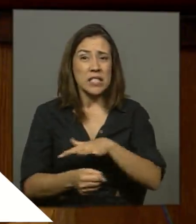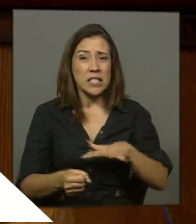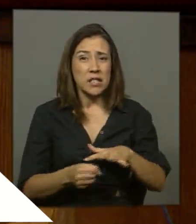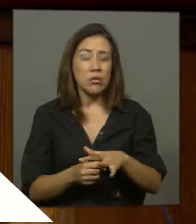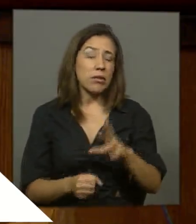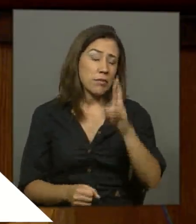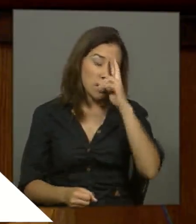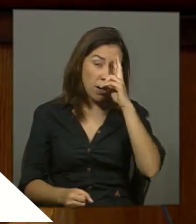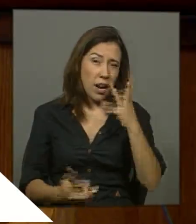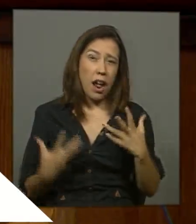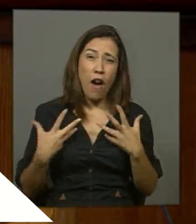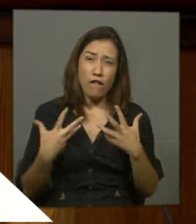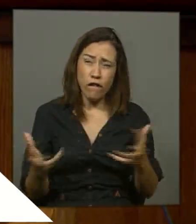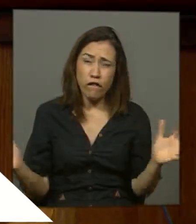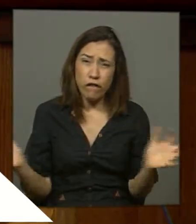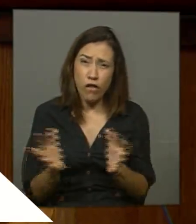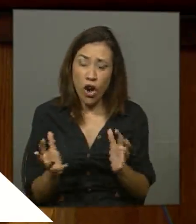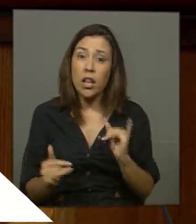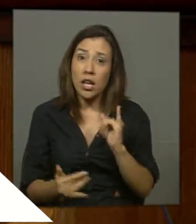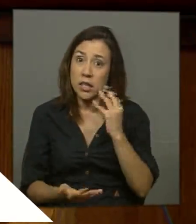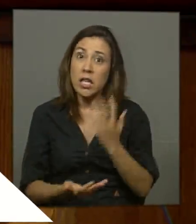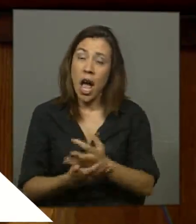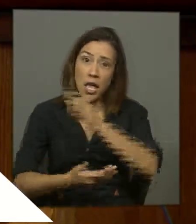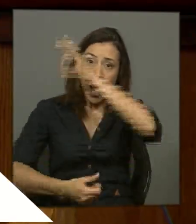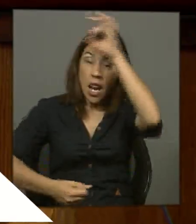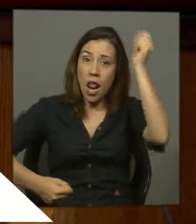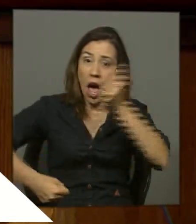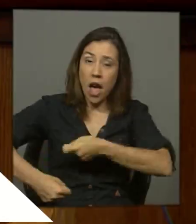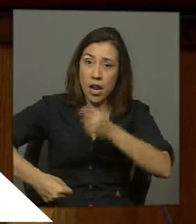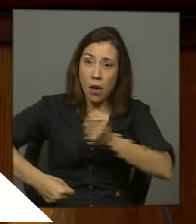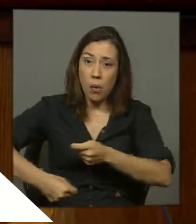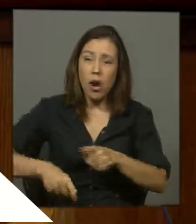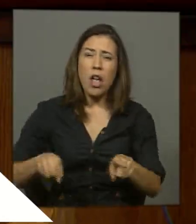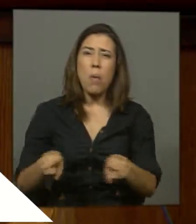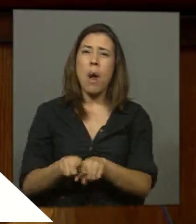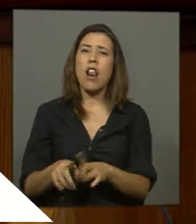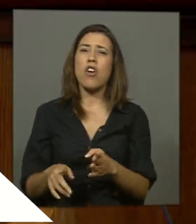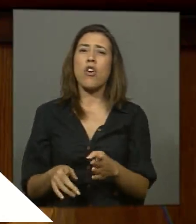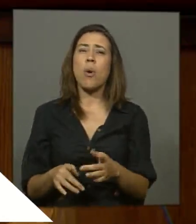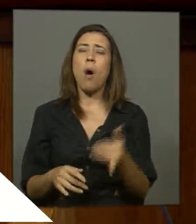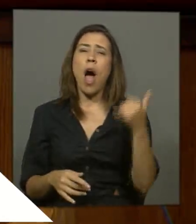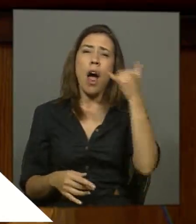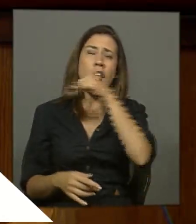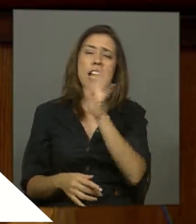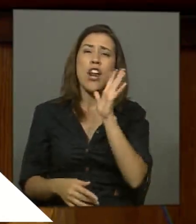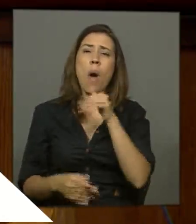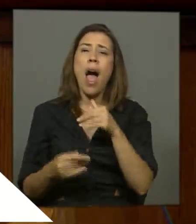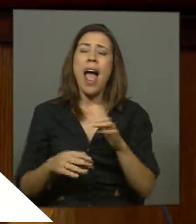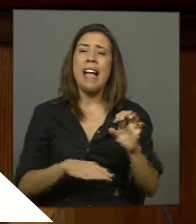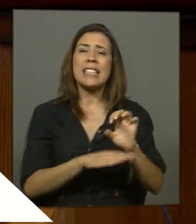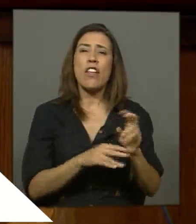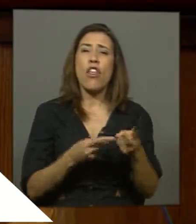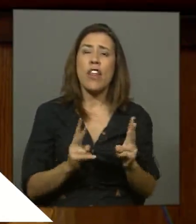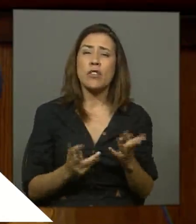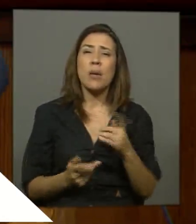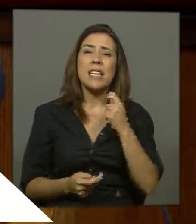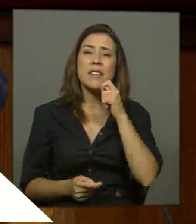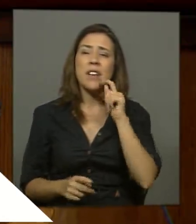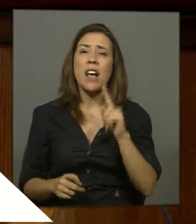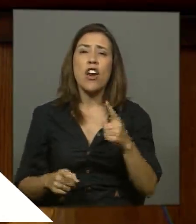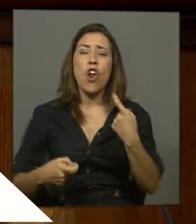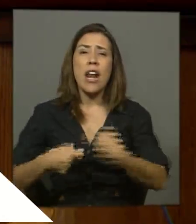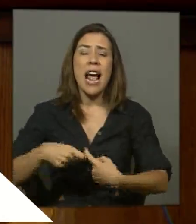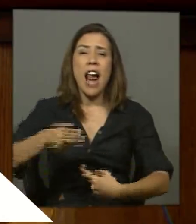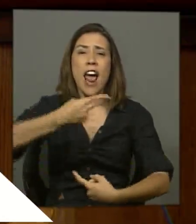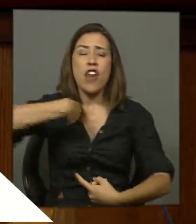anómala violenta como ocurre en la araucanía eso sea equivalente a ausencia de Estado de derecho porque eso es negarnos a